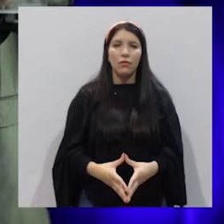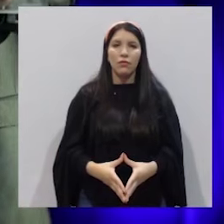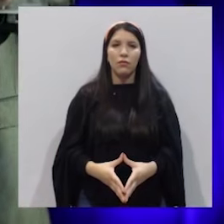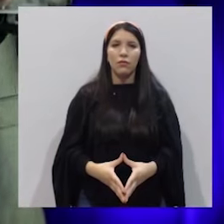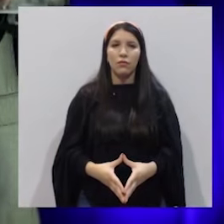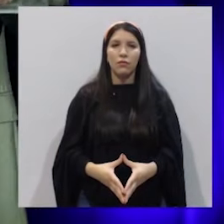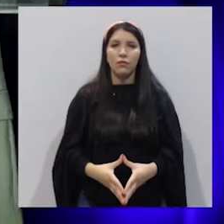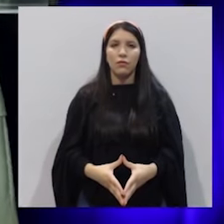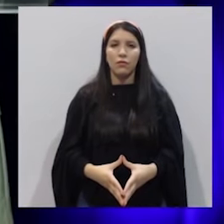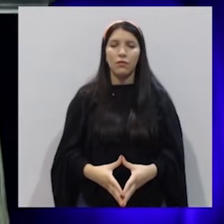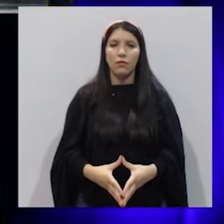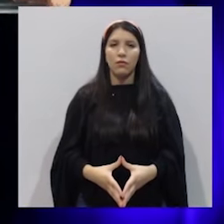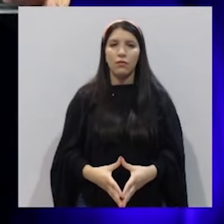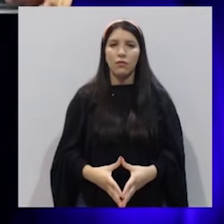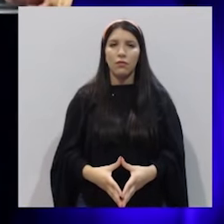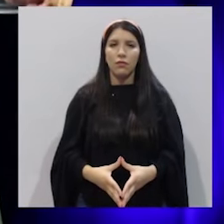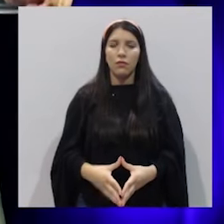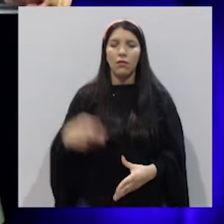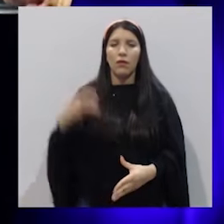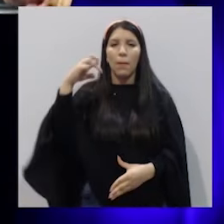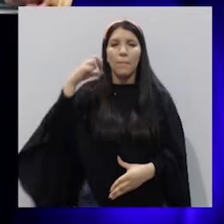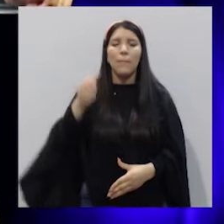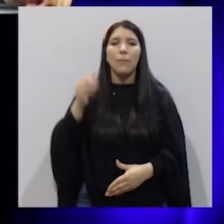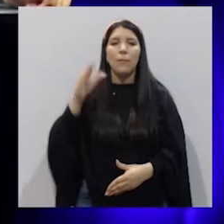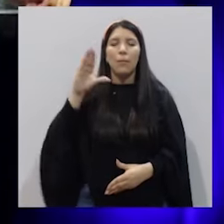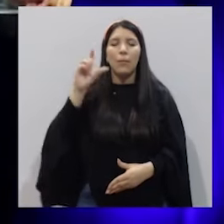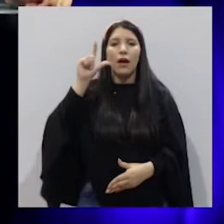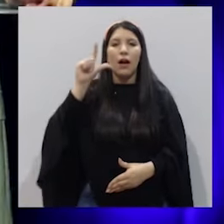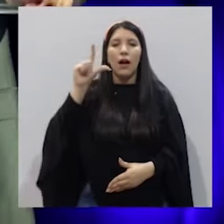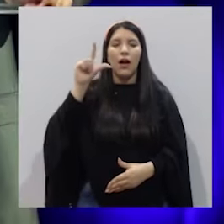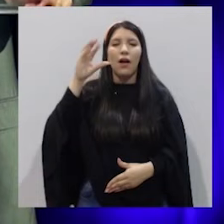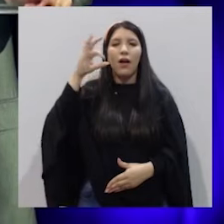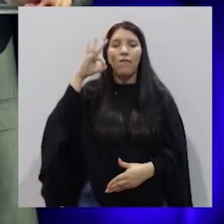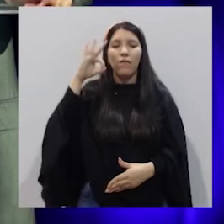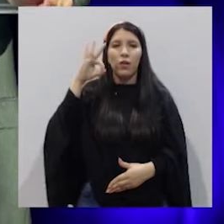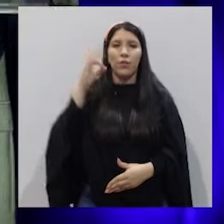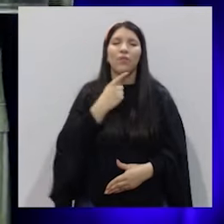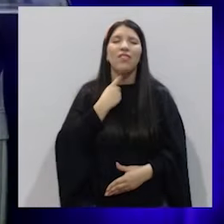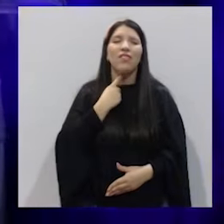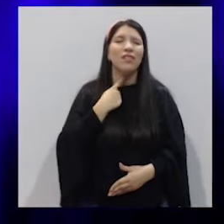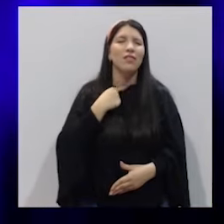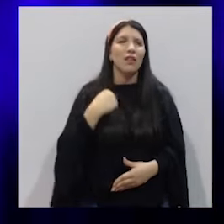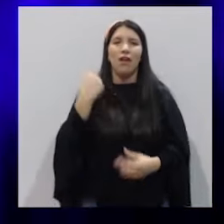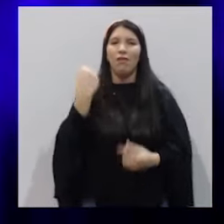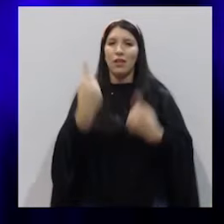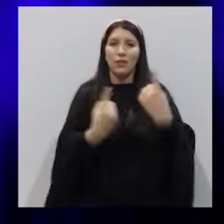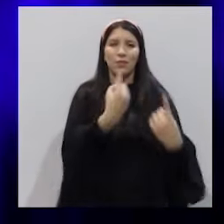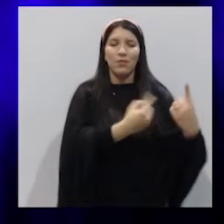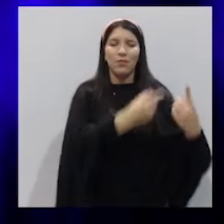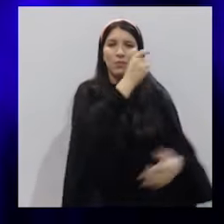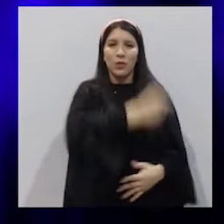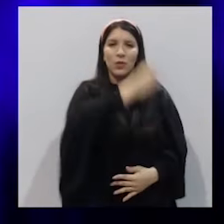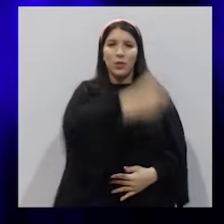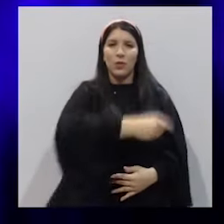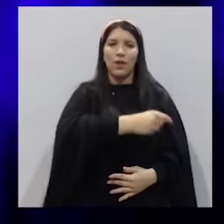pueda vivir una vida diferente por eso escribe dos cartas y en cada carta pablo enseña